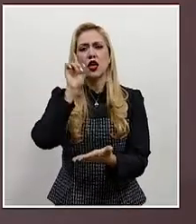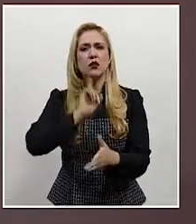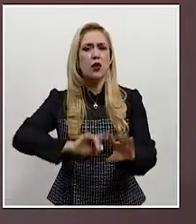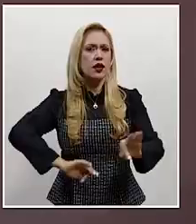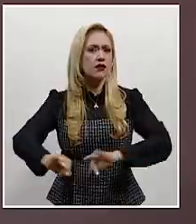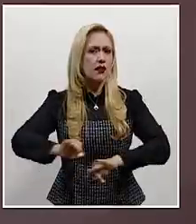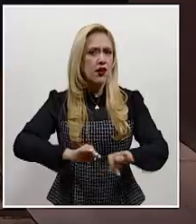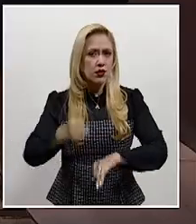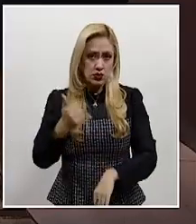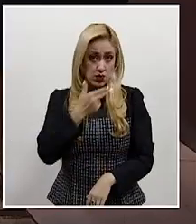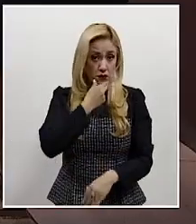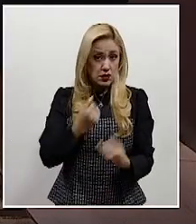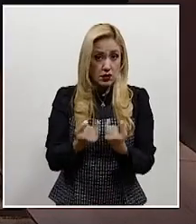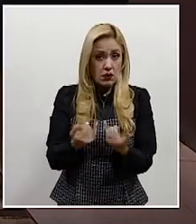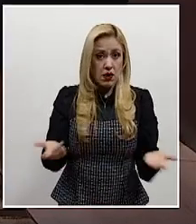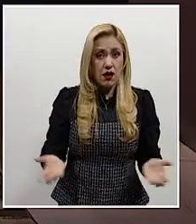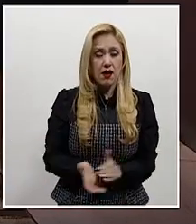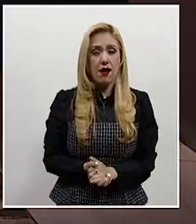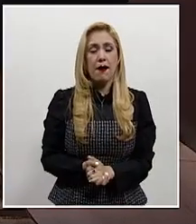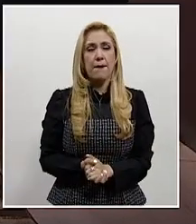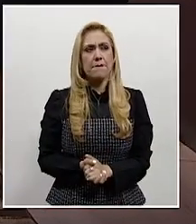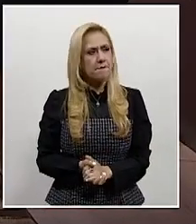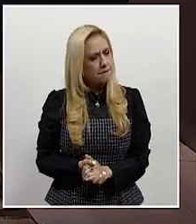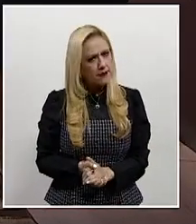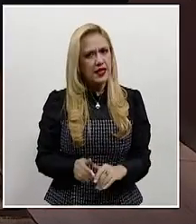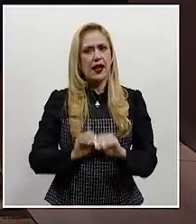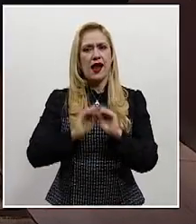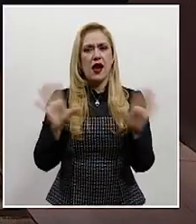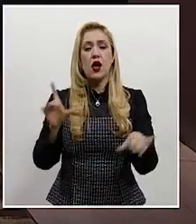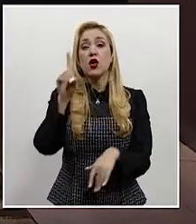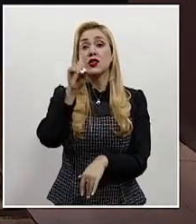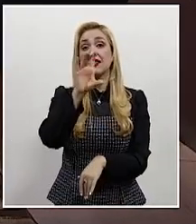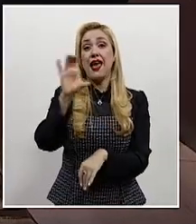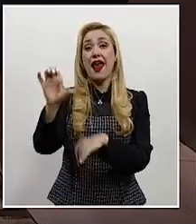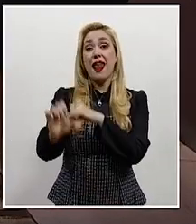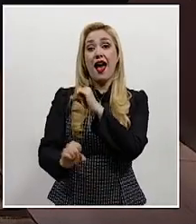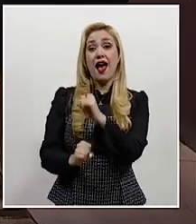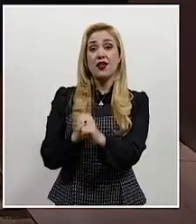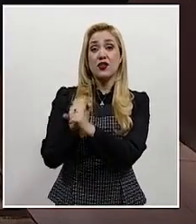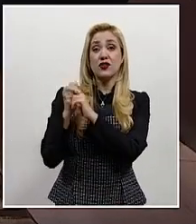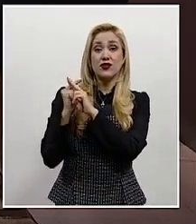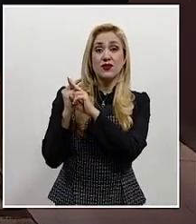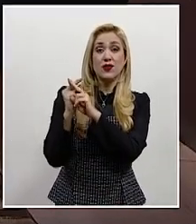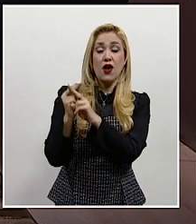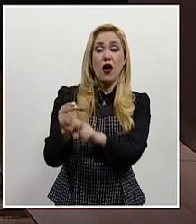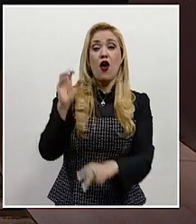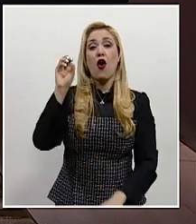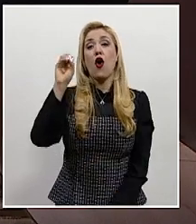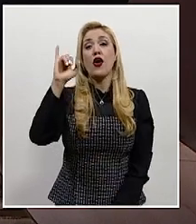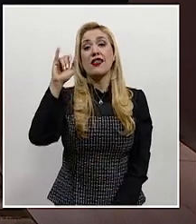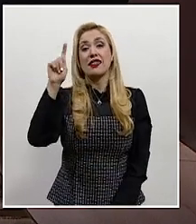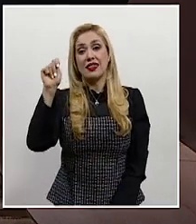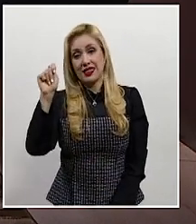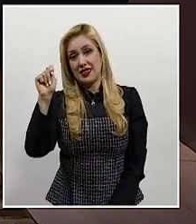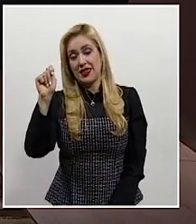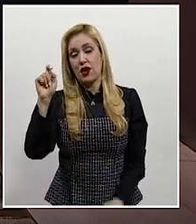trabajadoras y de los hombres? Claro que sí. Acaba de cumplir 100 años la Organización Internacional del Trabajo y a mí me da mucho